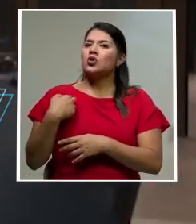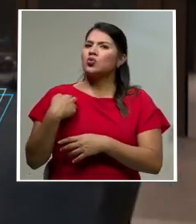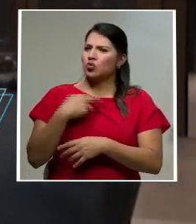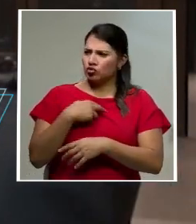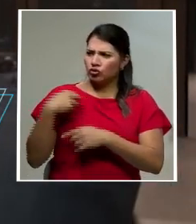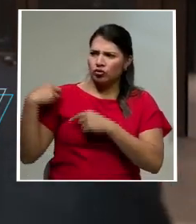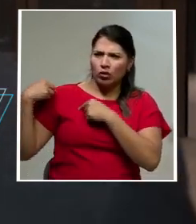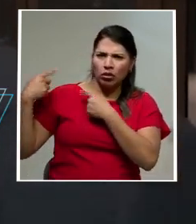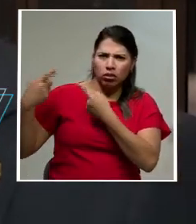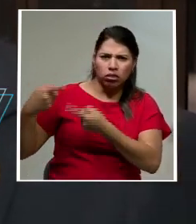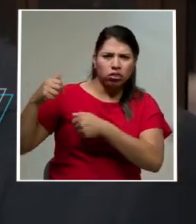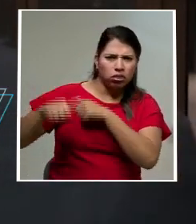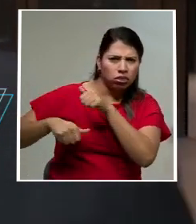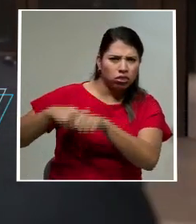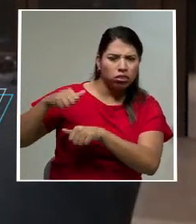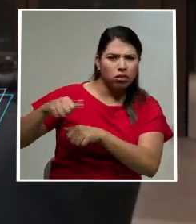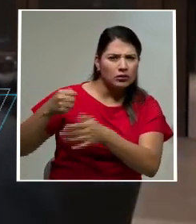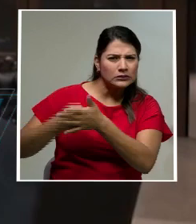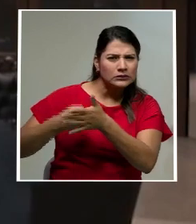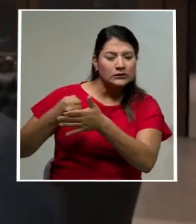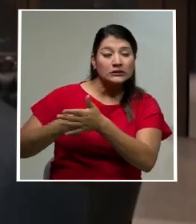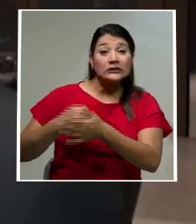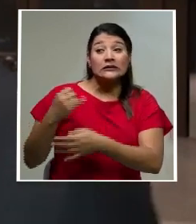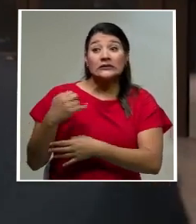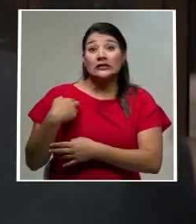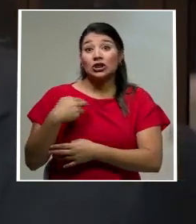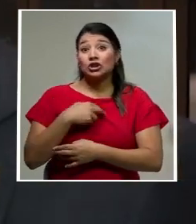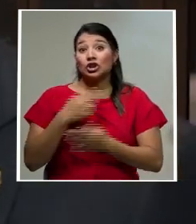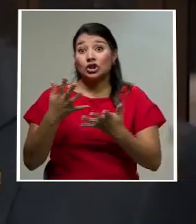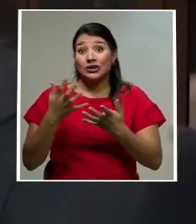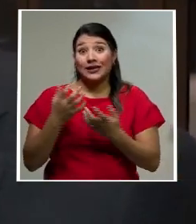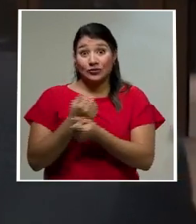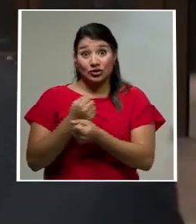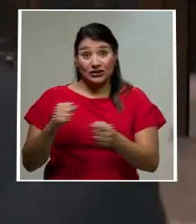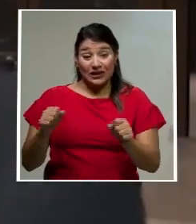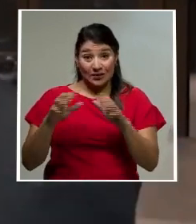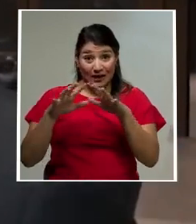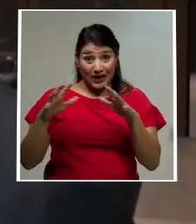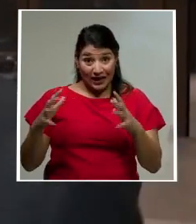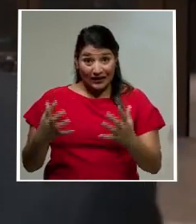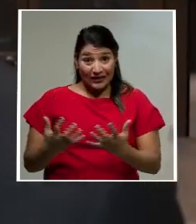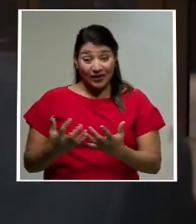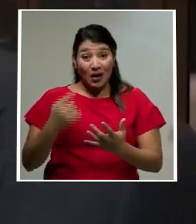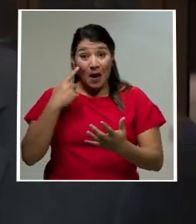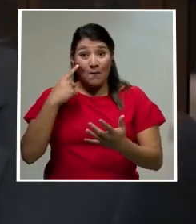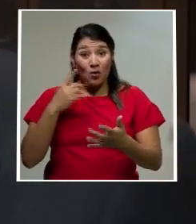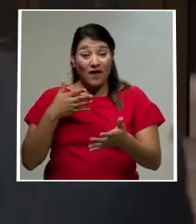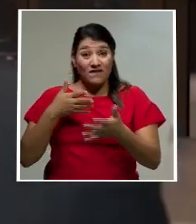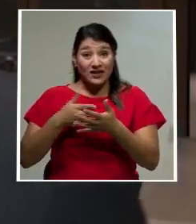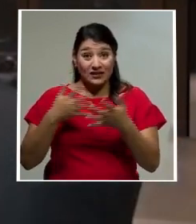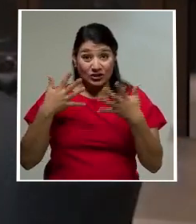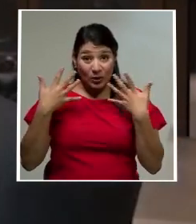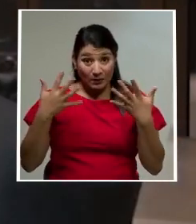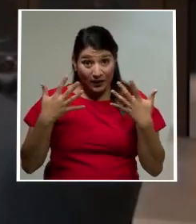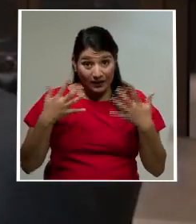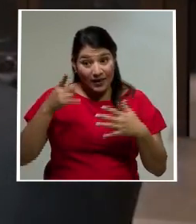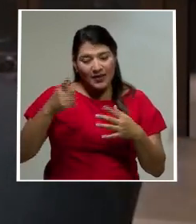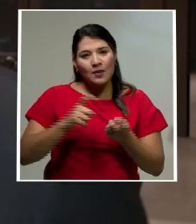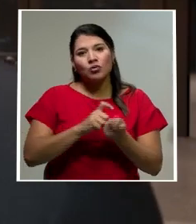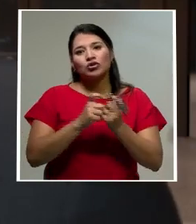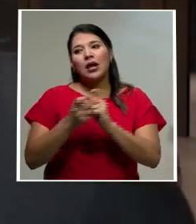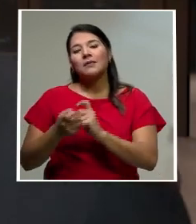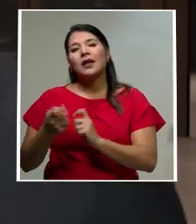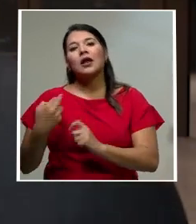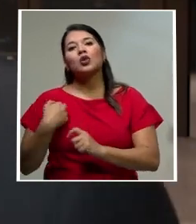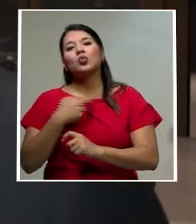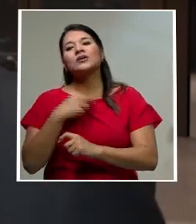que efectivamente, si queremos salvar la vida en la Tierra ante la crisis climática, tenemos que cambiar nuestra matriz energética